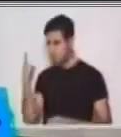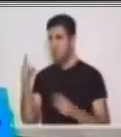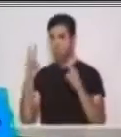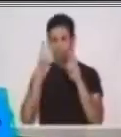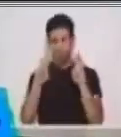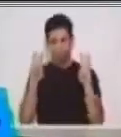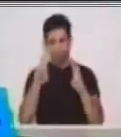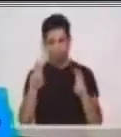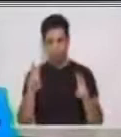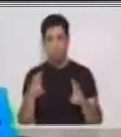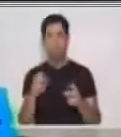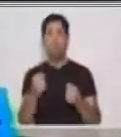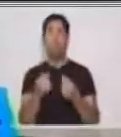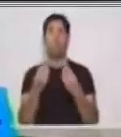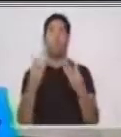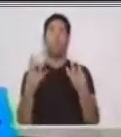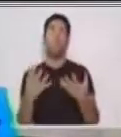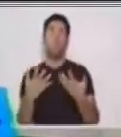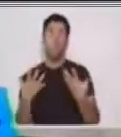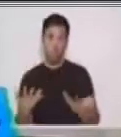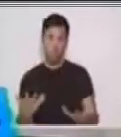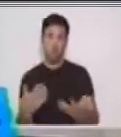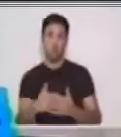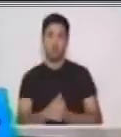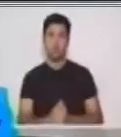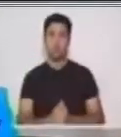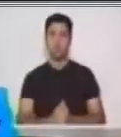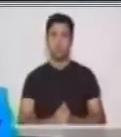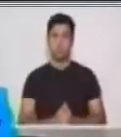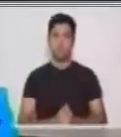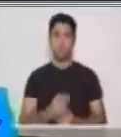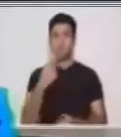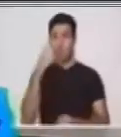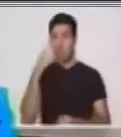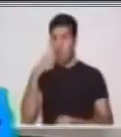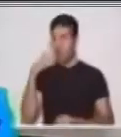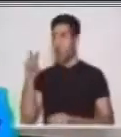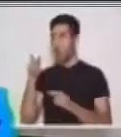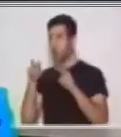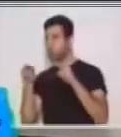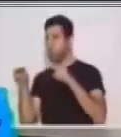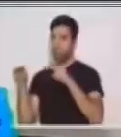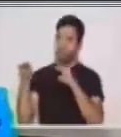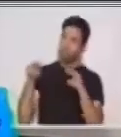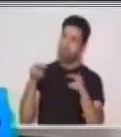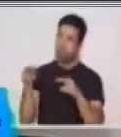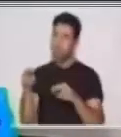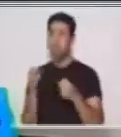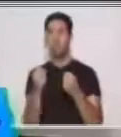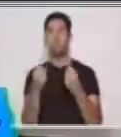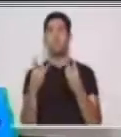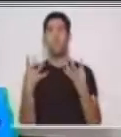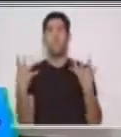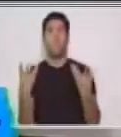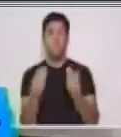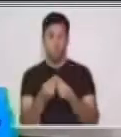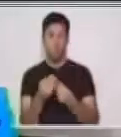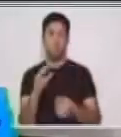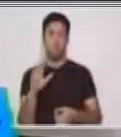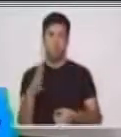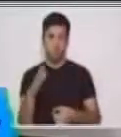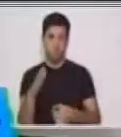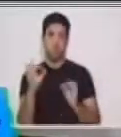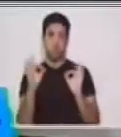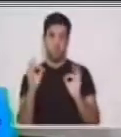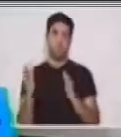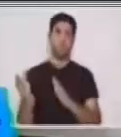hay en total. Estamos enfocando ahorita ahí la cámara a la figura para que analices y puedas responder. Pero aparte